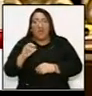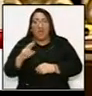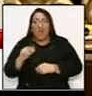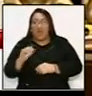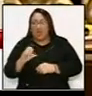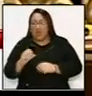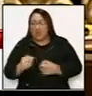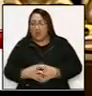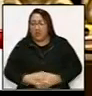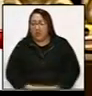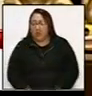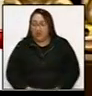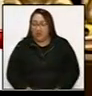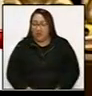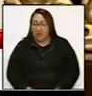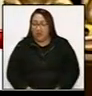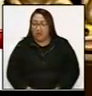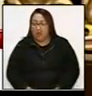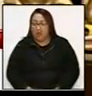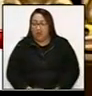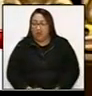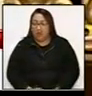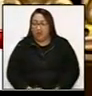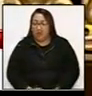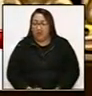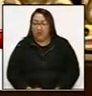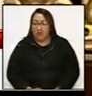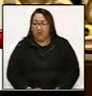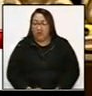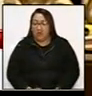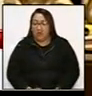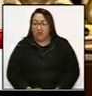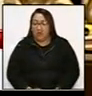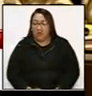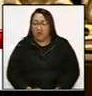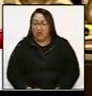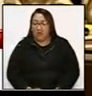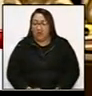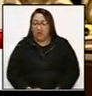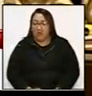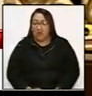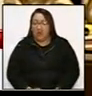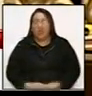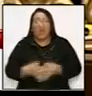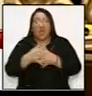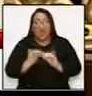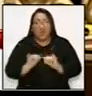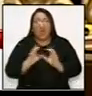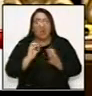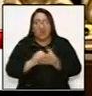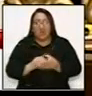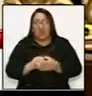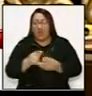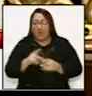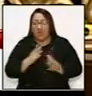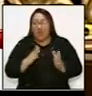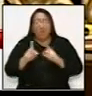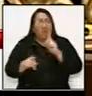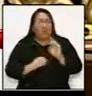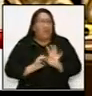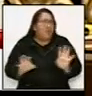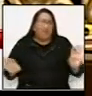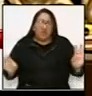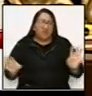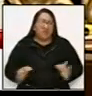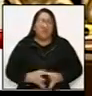no interviene, que era un coronel, que era lo que correspondía el jefe de la división, de tener a uno que ha sido presidente, es lo mínimo que correspondía. Esas son las preguntas que se